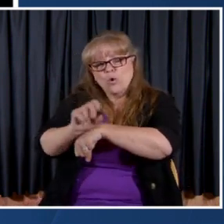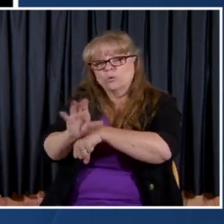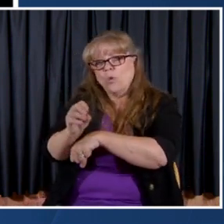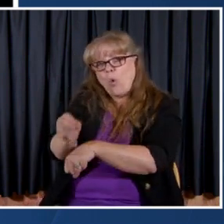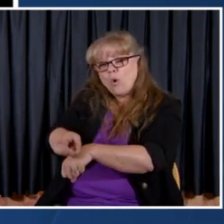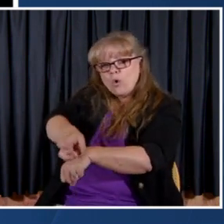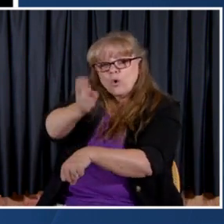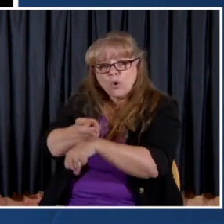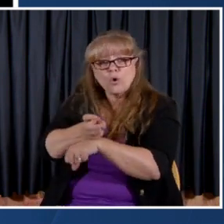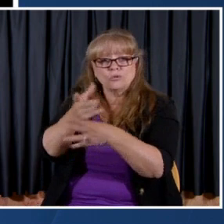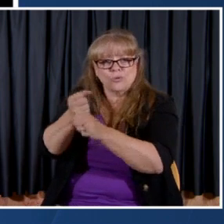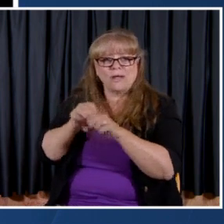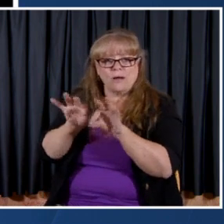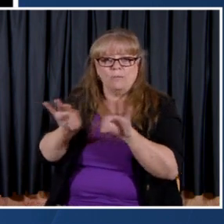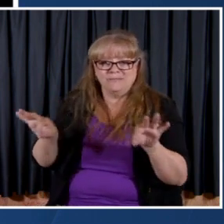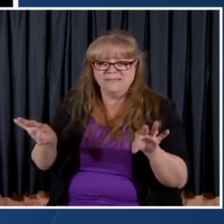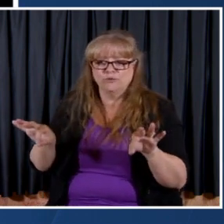working on a way to do that.